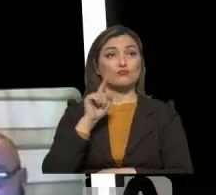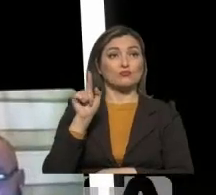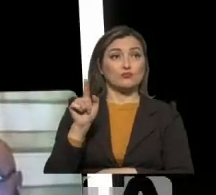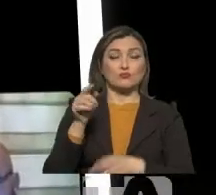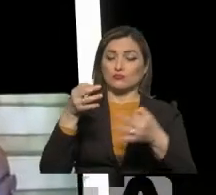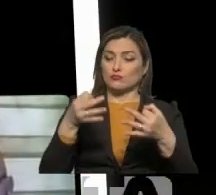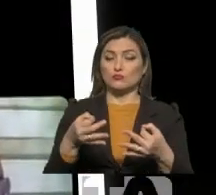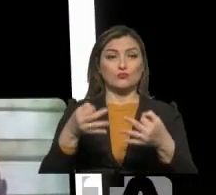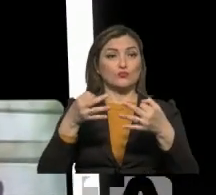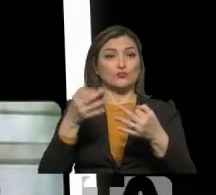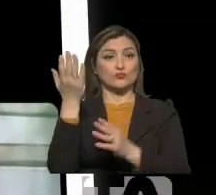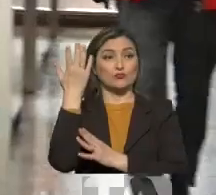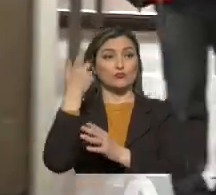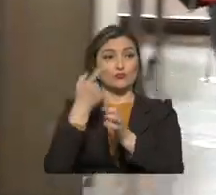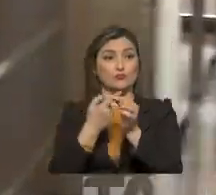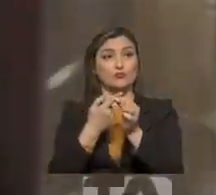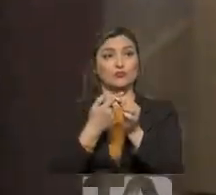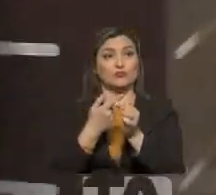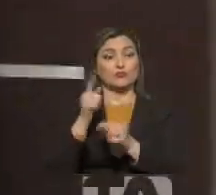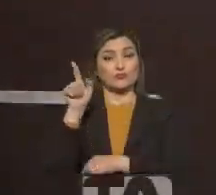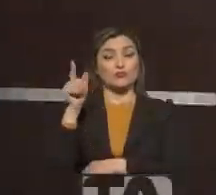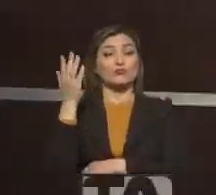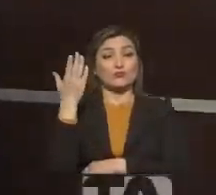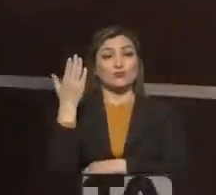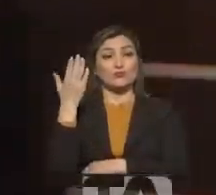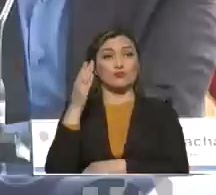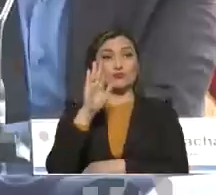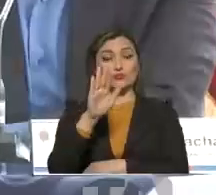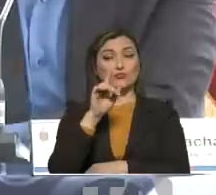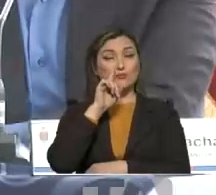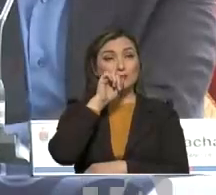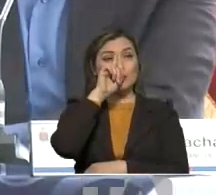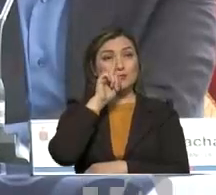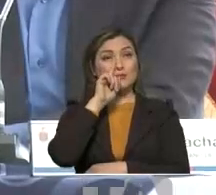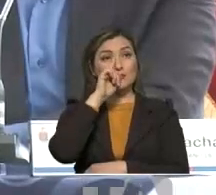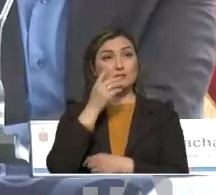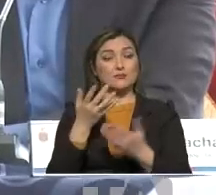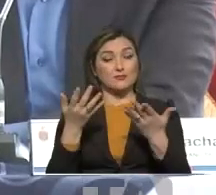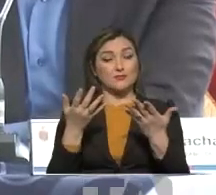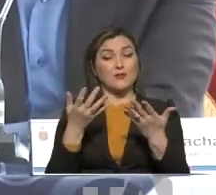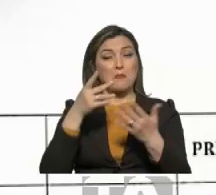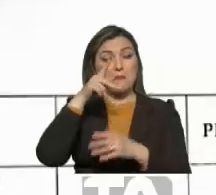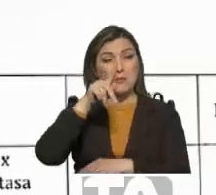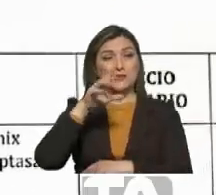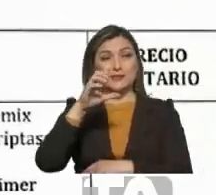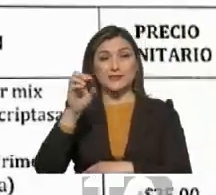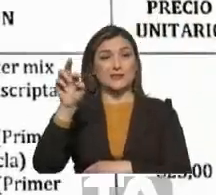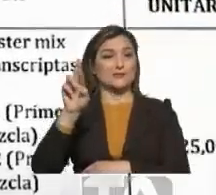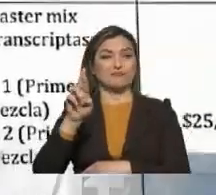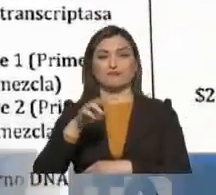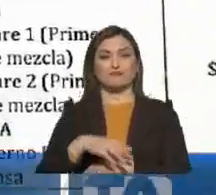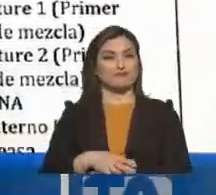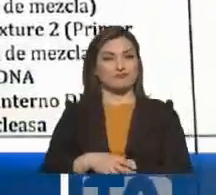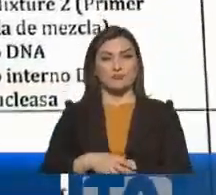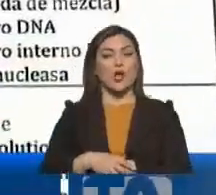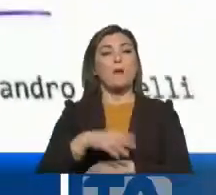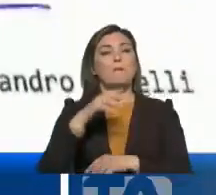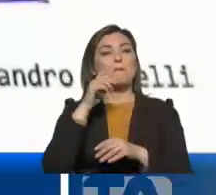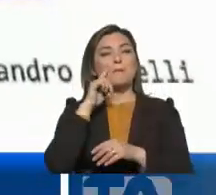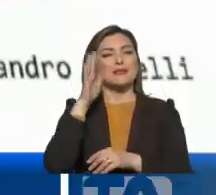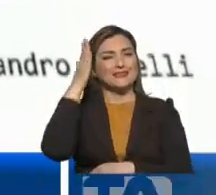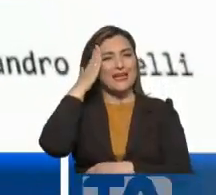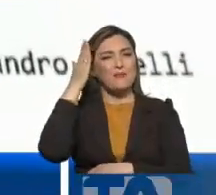el alcalde de quito jorge yunda y sus funcionarios ya con y aunque no se trataba de pruebas pcr sino de pruebas rt lan